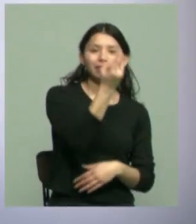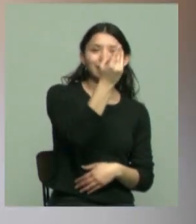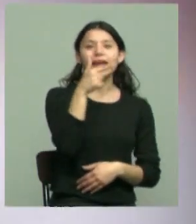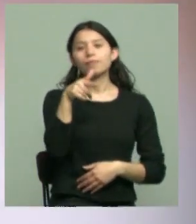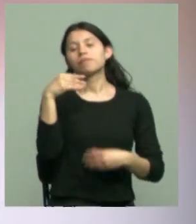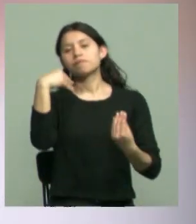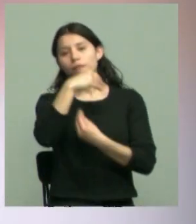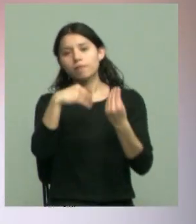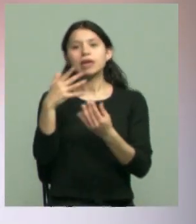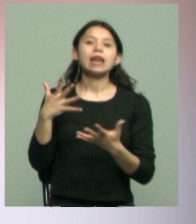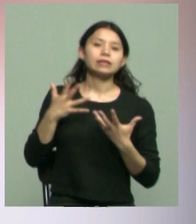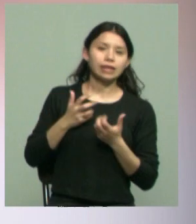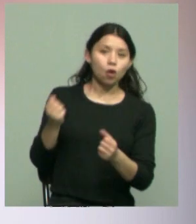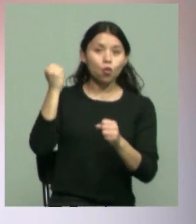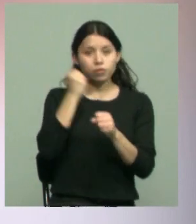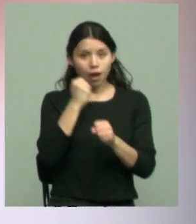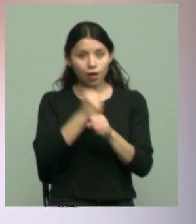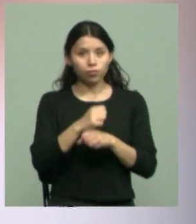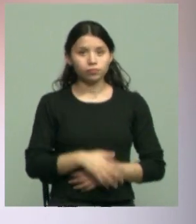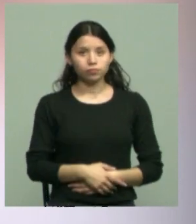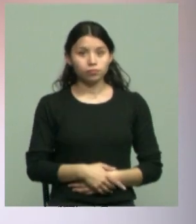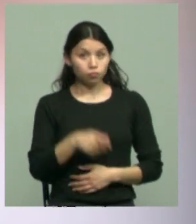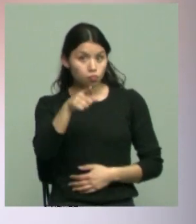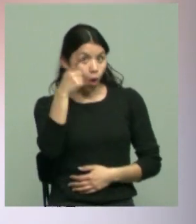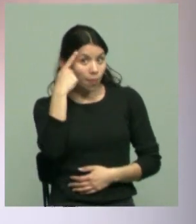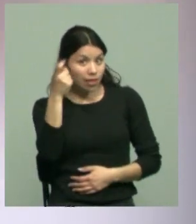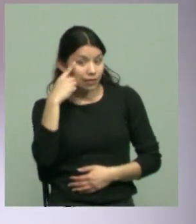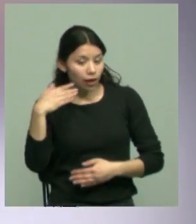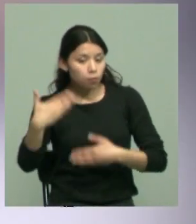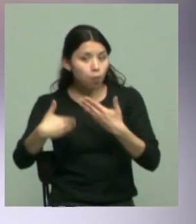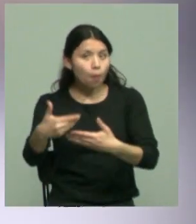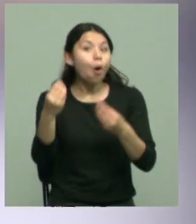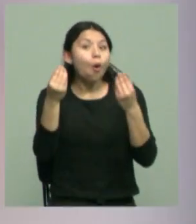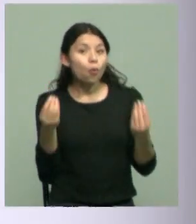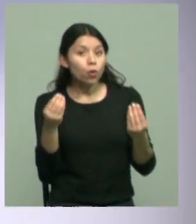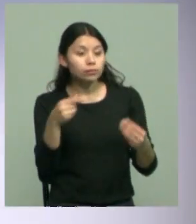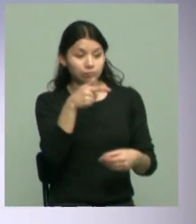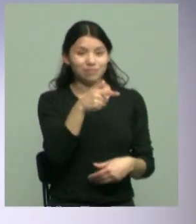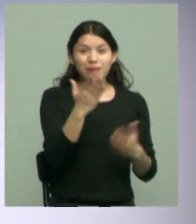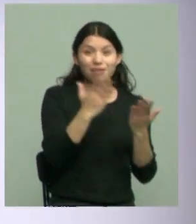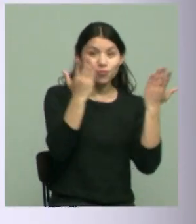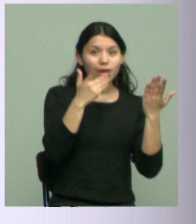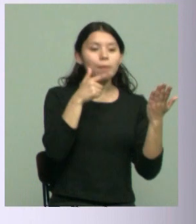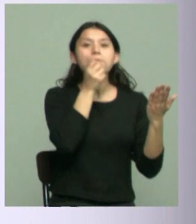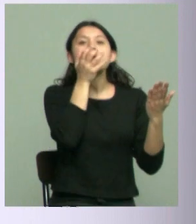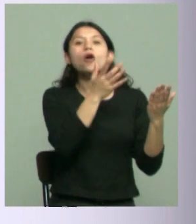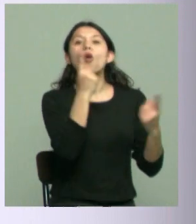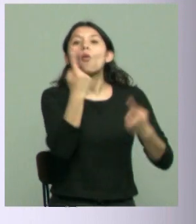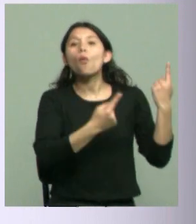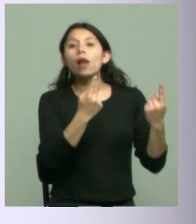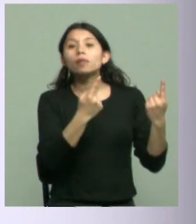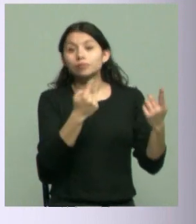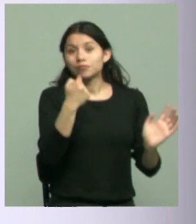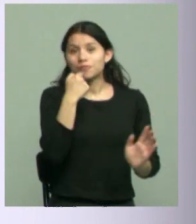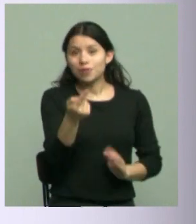familiar. También queremos saber sobre tus procesos de aprendizaje, hábitos y preferencias de estudio. Incluso queremos conocer tus actividades